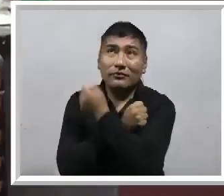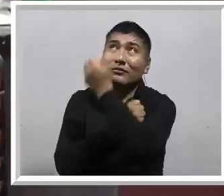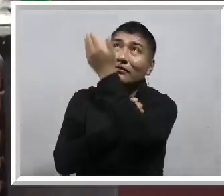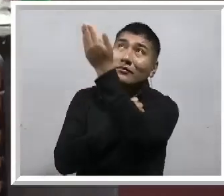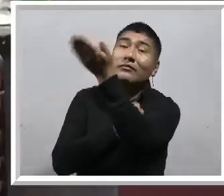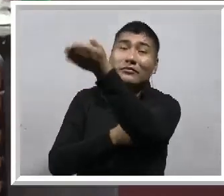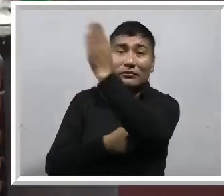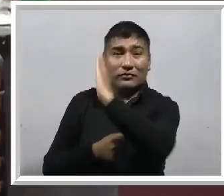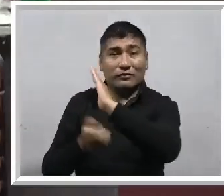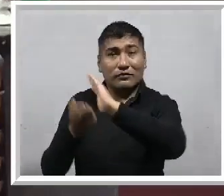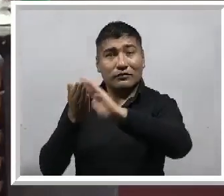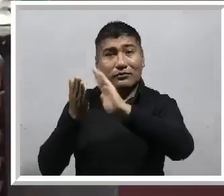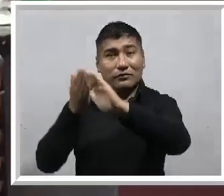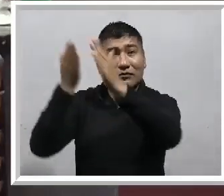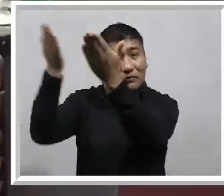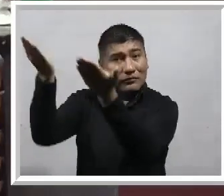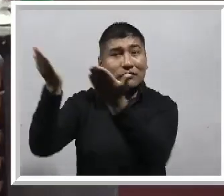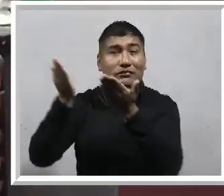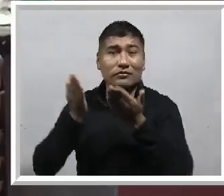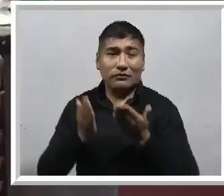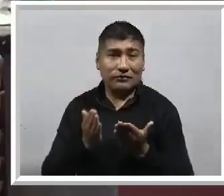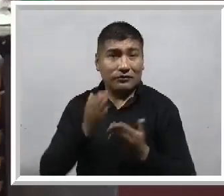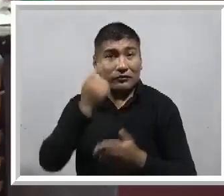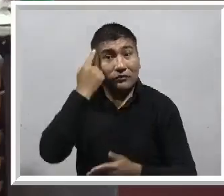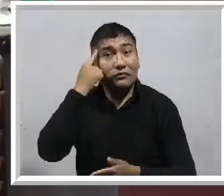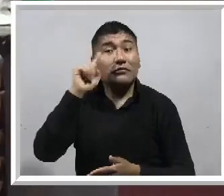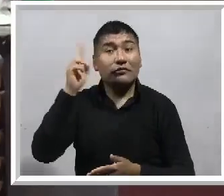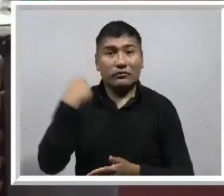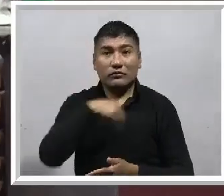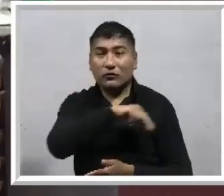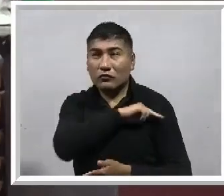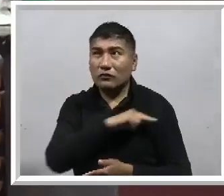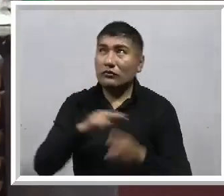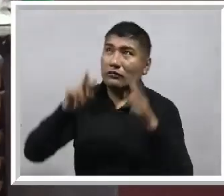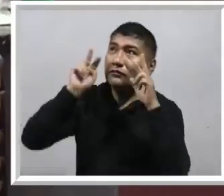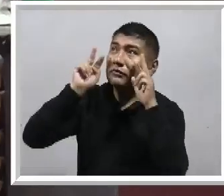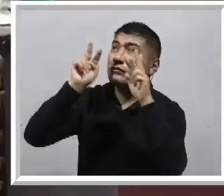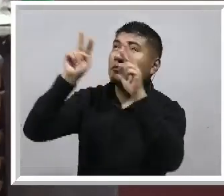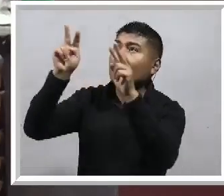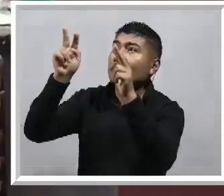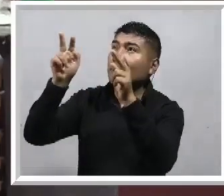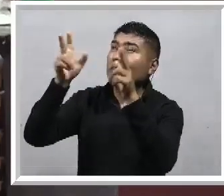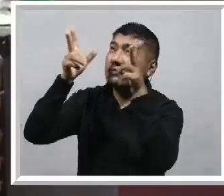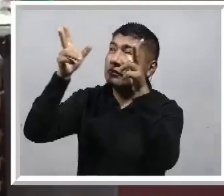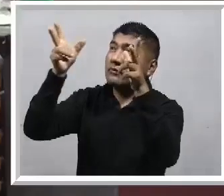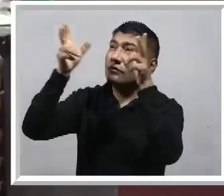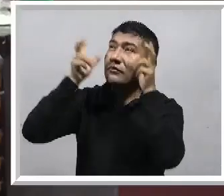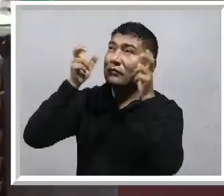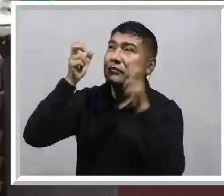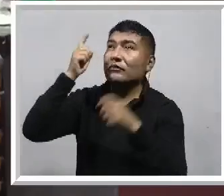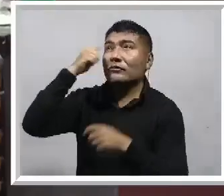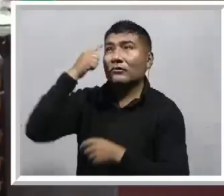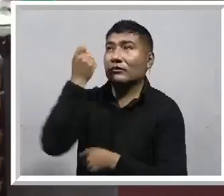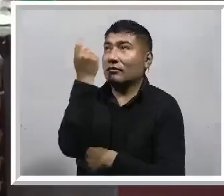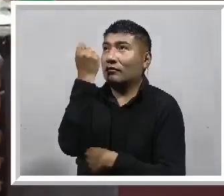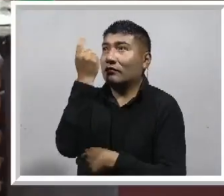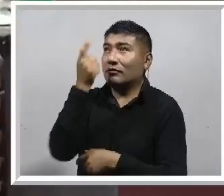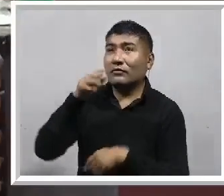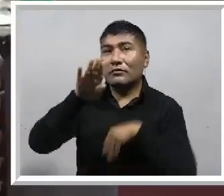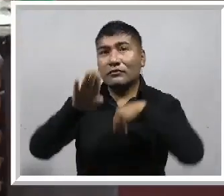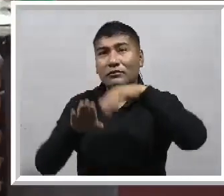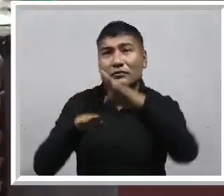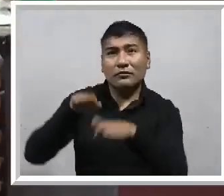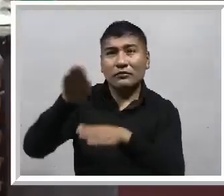la Misericordia para que podamos ver podamos Escuchar podamos caminar y para que las